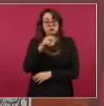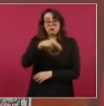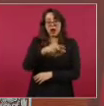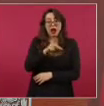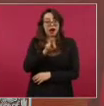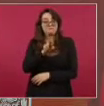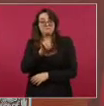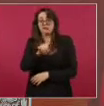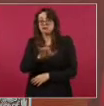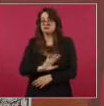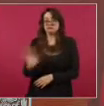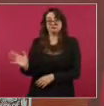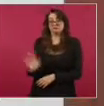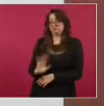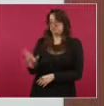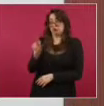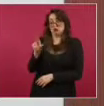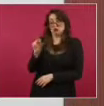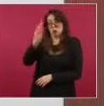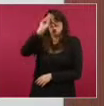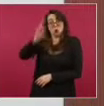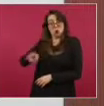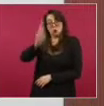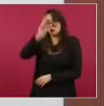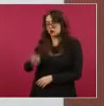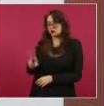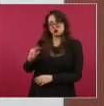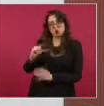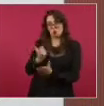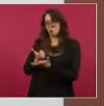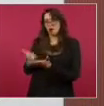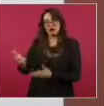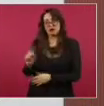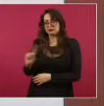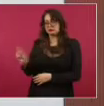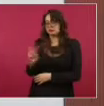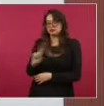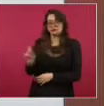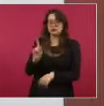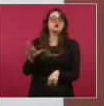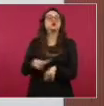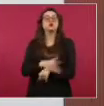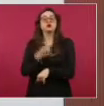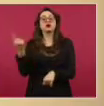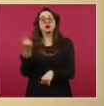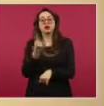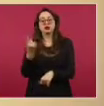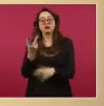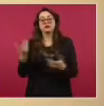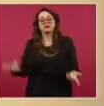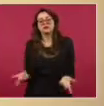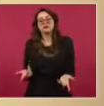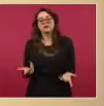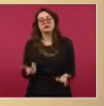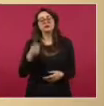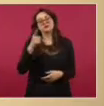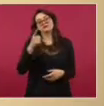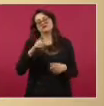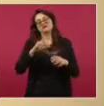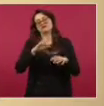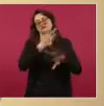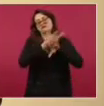porque la política económica antipopular, entreguista, impuesta desde el extranjero,